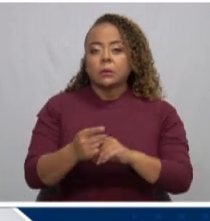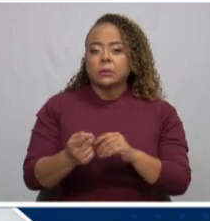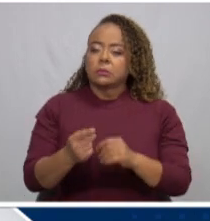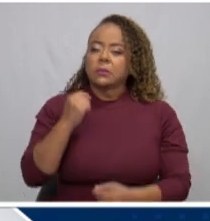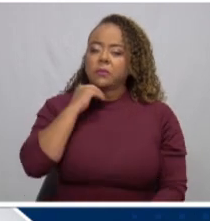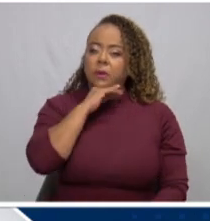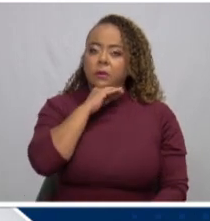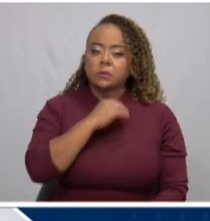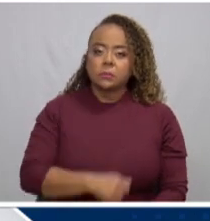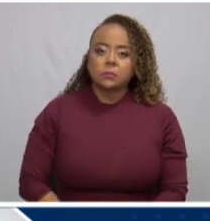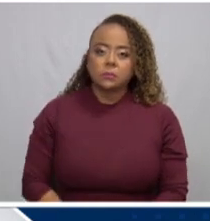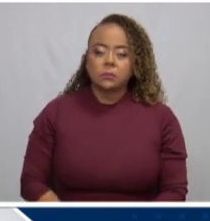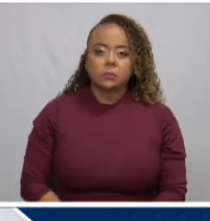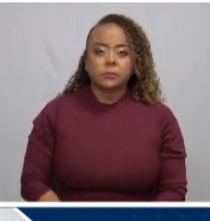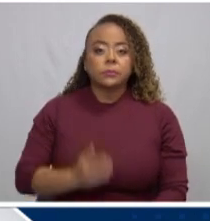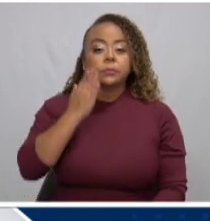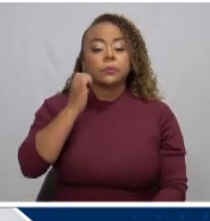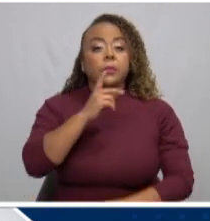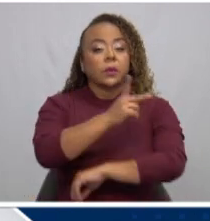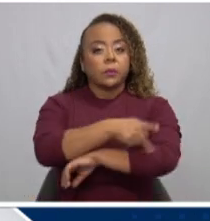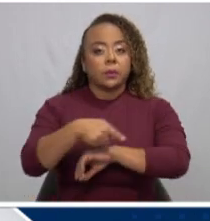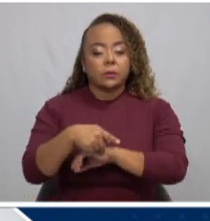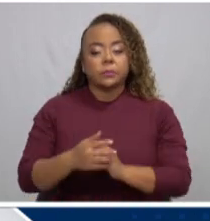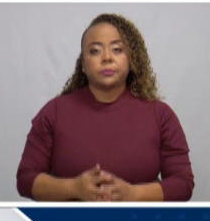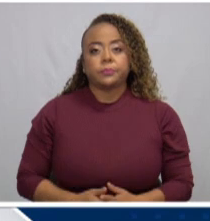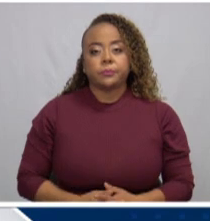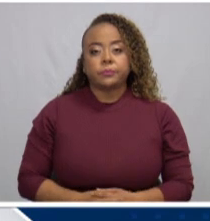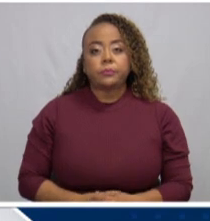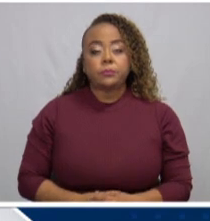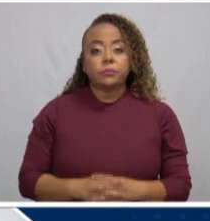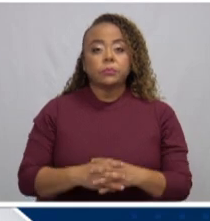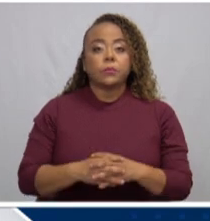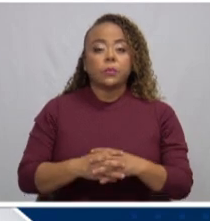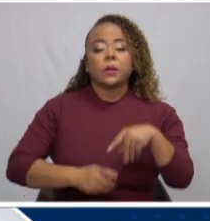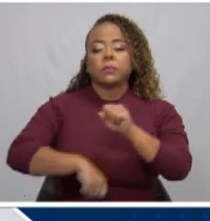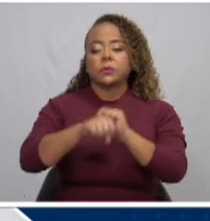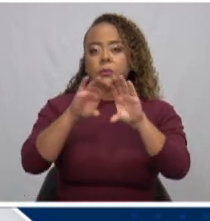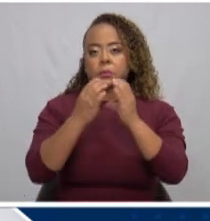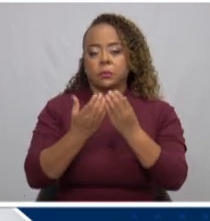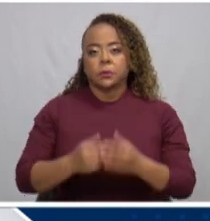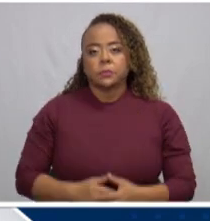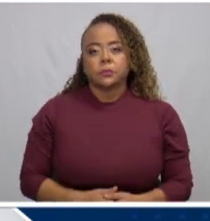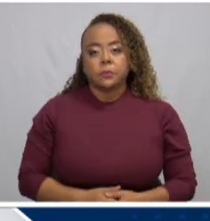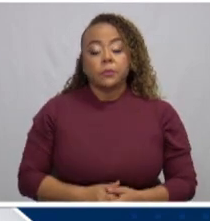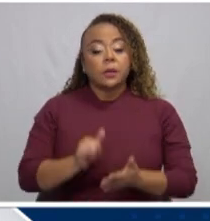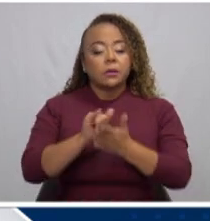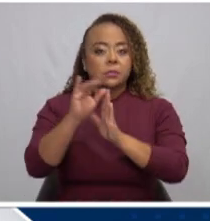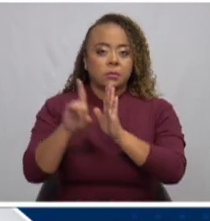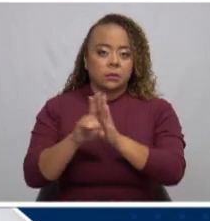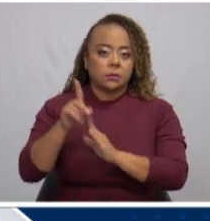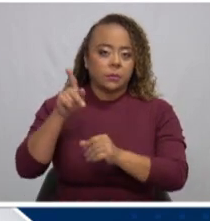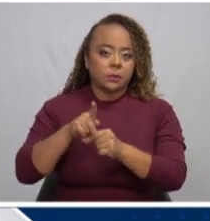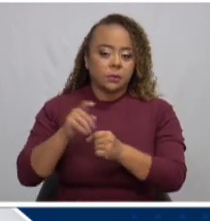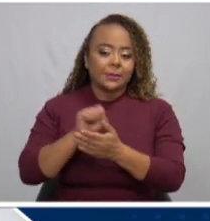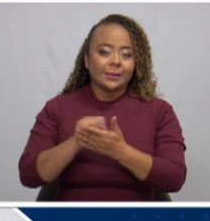extraño porque a puntaarenas fúbol Club que fue el derecho de participación de